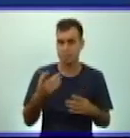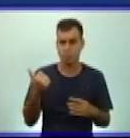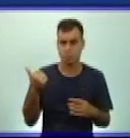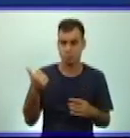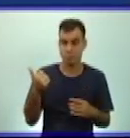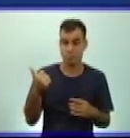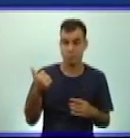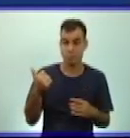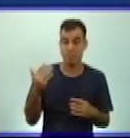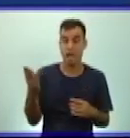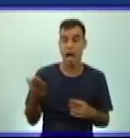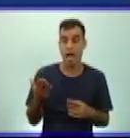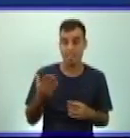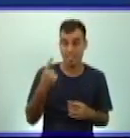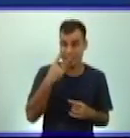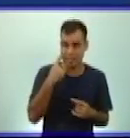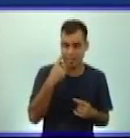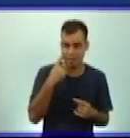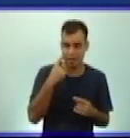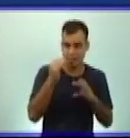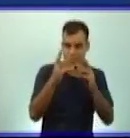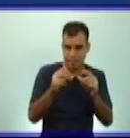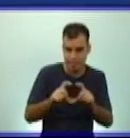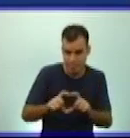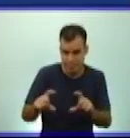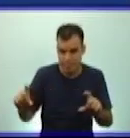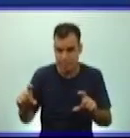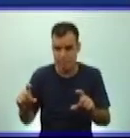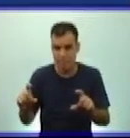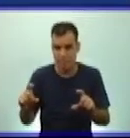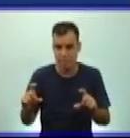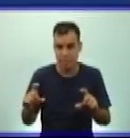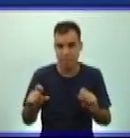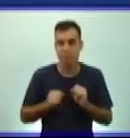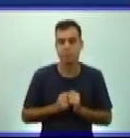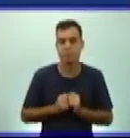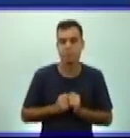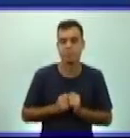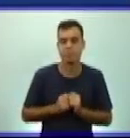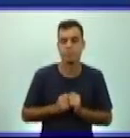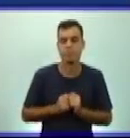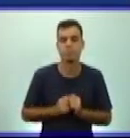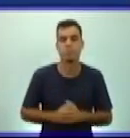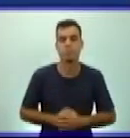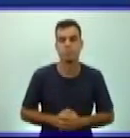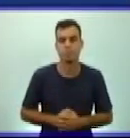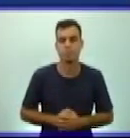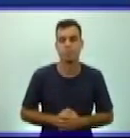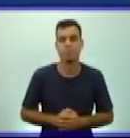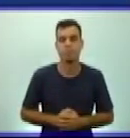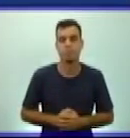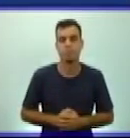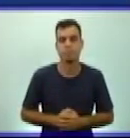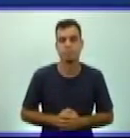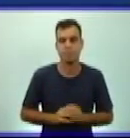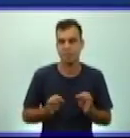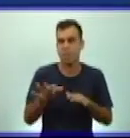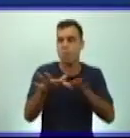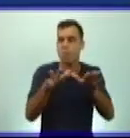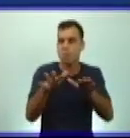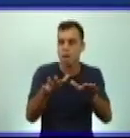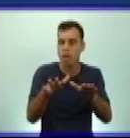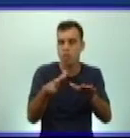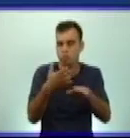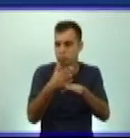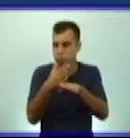aquí, fíjense en la ecuación matemática, que es análoga a las expresiones que ustedes conocen de los movimientos rectilíneos. La